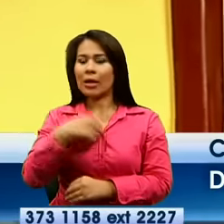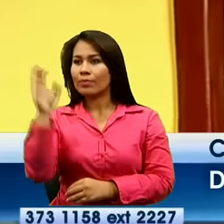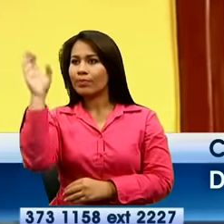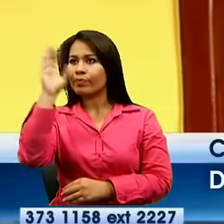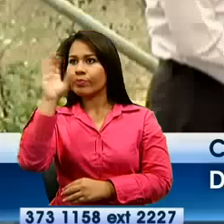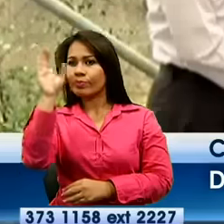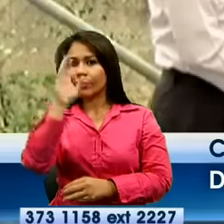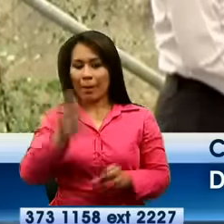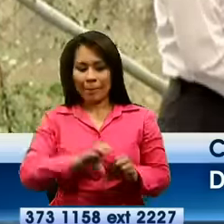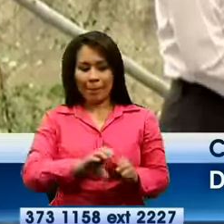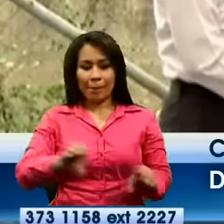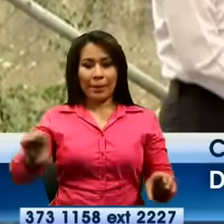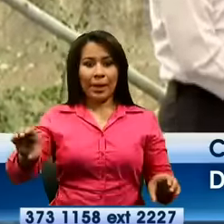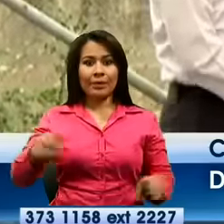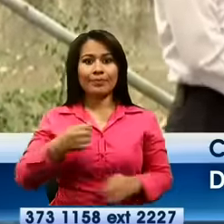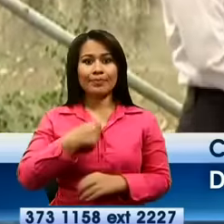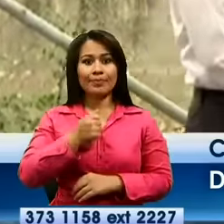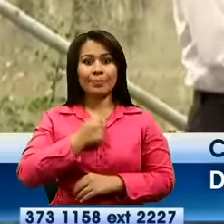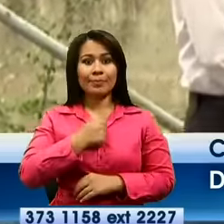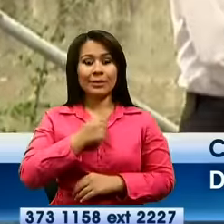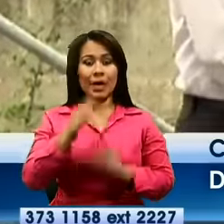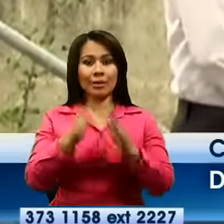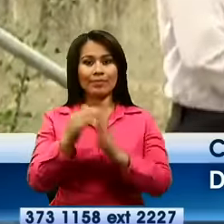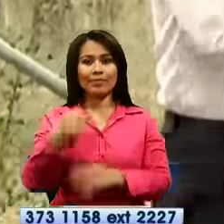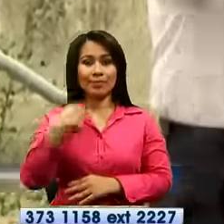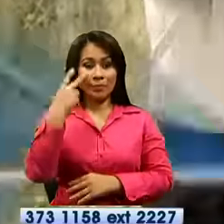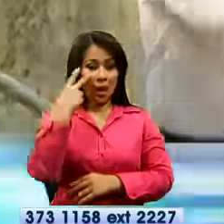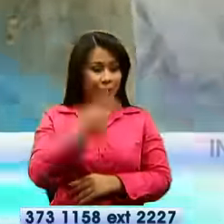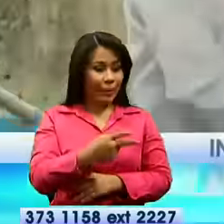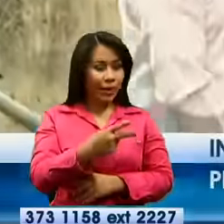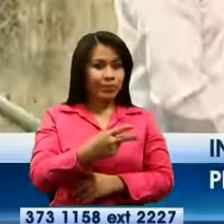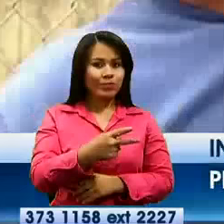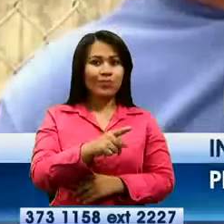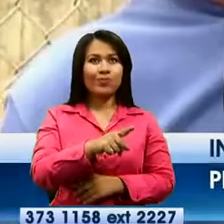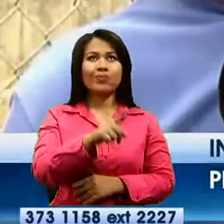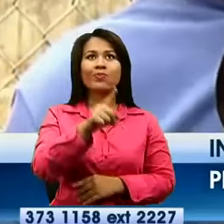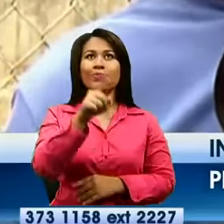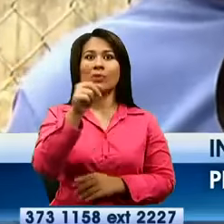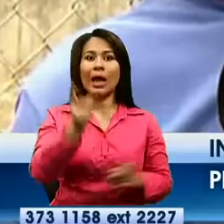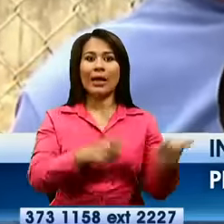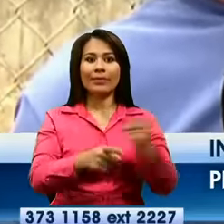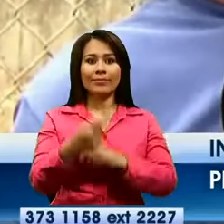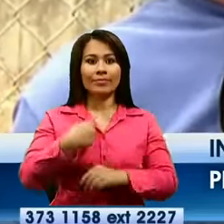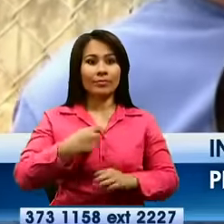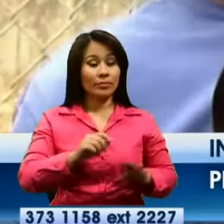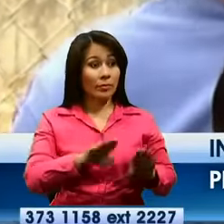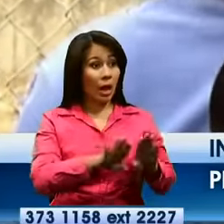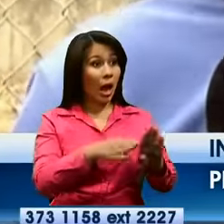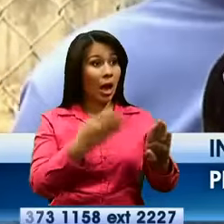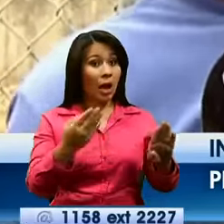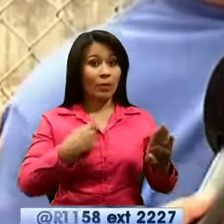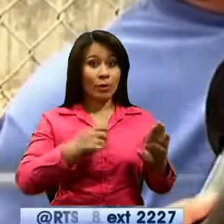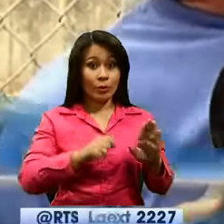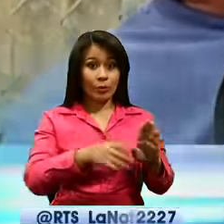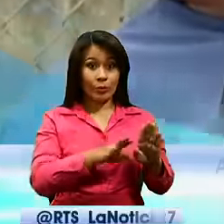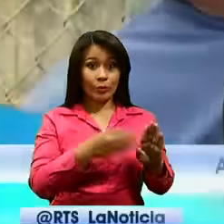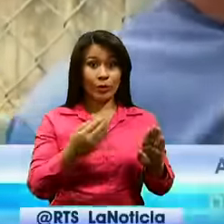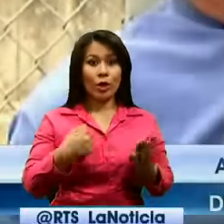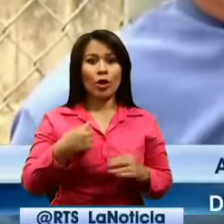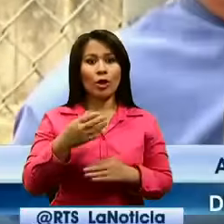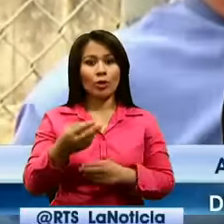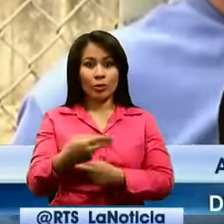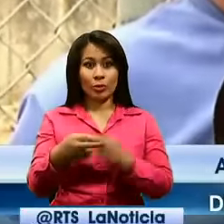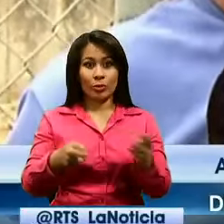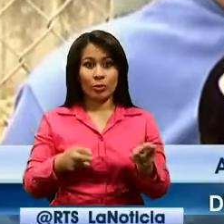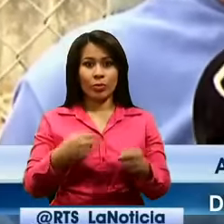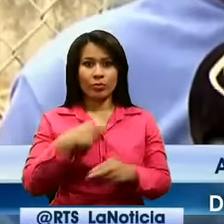de muñeca, el dueño de la casa despertó y se dio cuenta de la situación. Abro la puerta del dormitorio. A lo que abro, lo veo al señor que está aquí